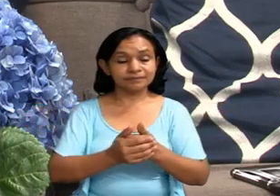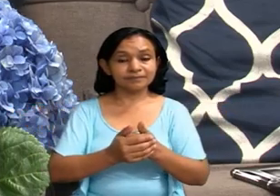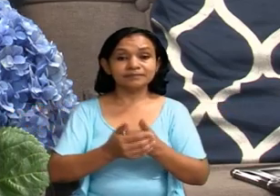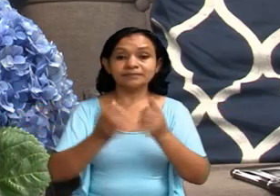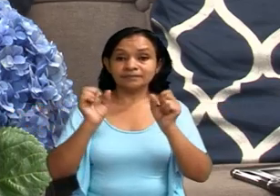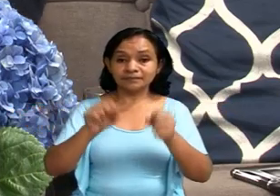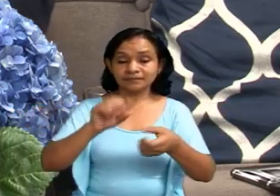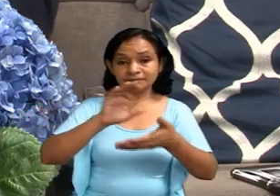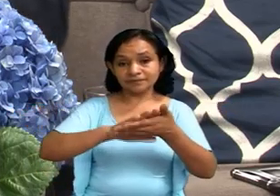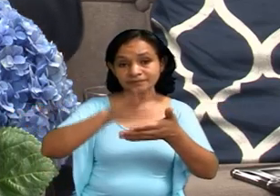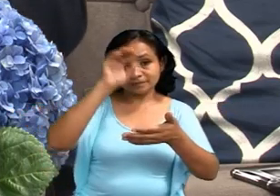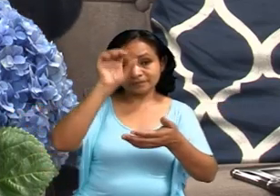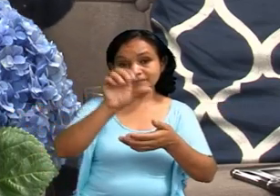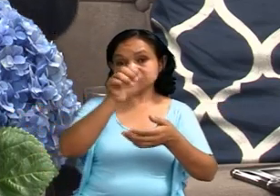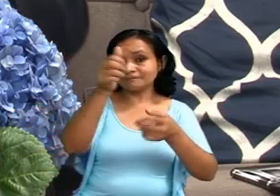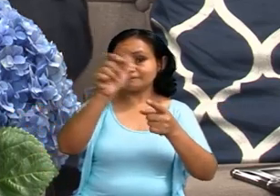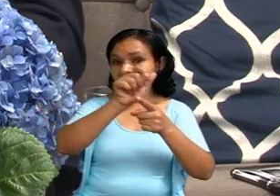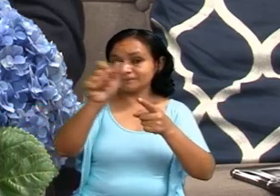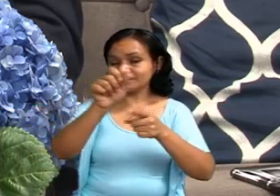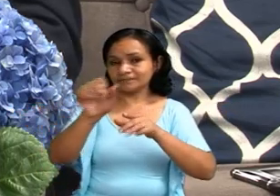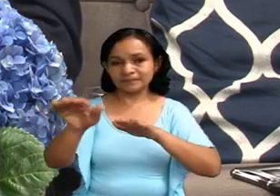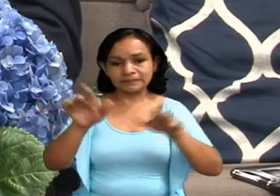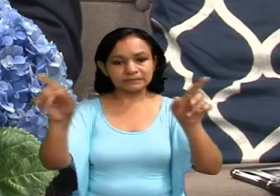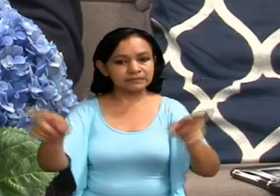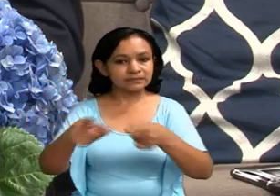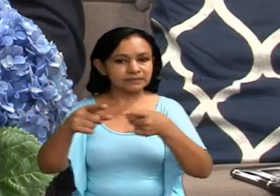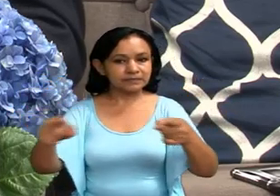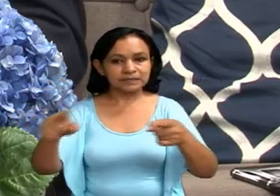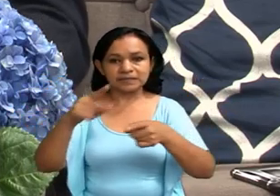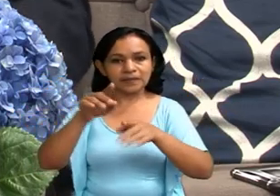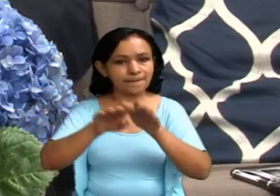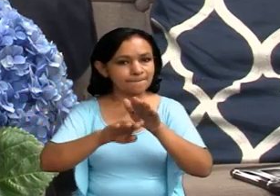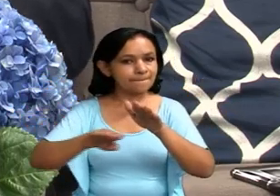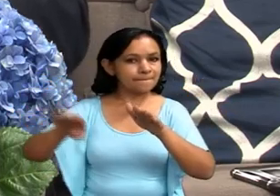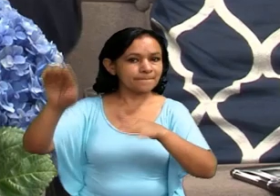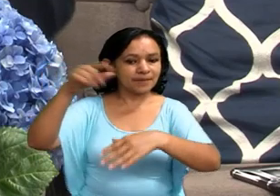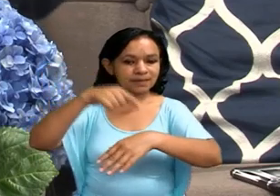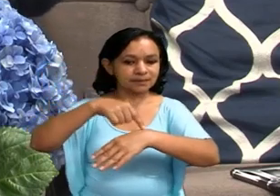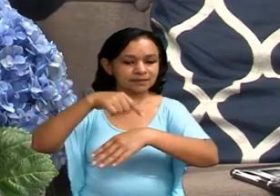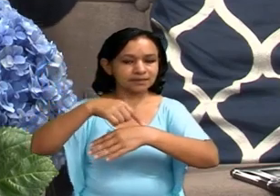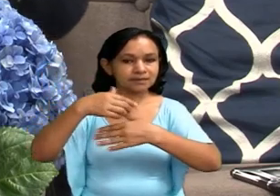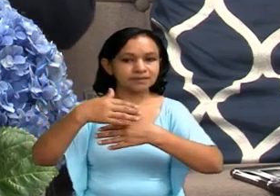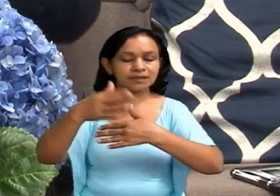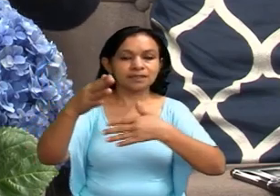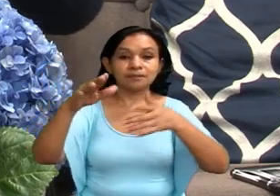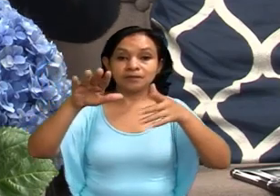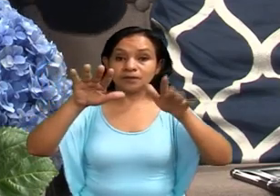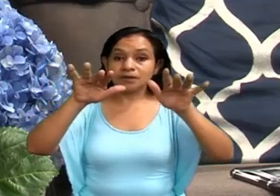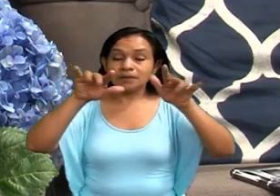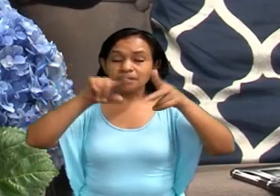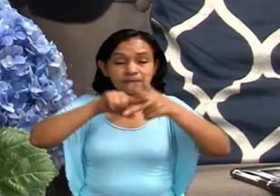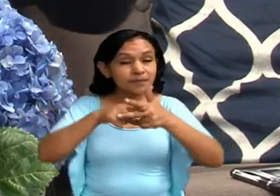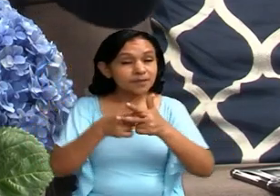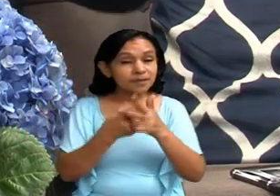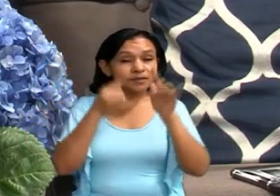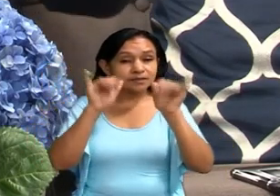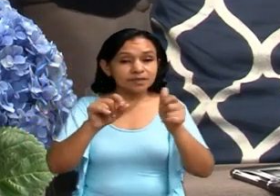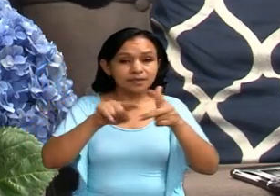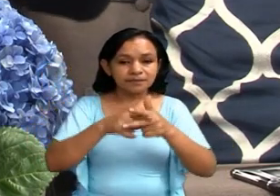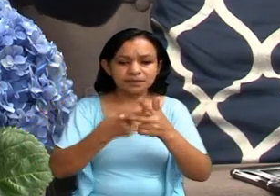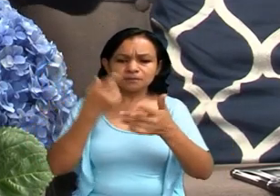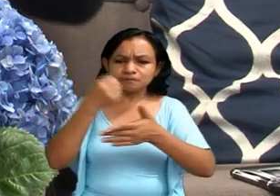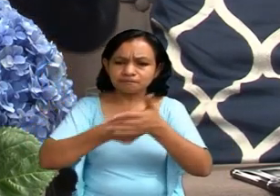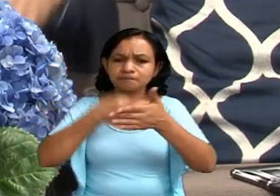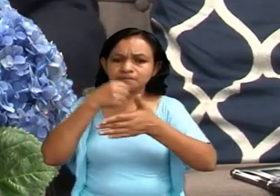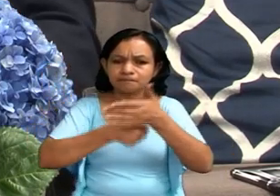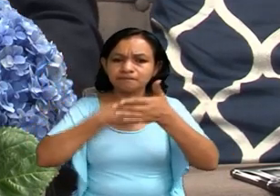puede durar un coro en 6 meses, en una orquesta te puede durar año y medio. Pero ya cuando ya entras ahí, ¿verdad? Ya vas, entonces vas